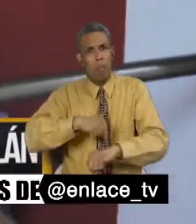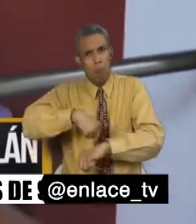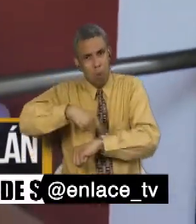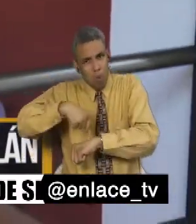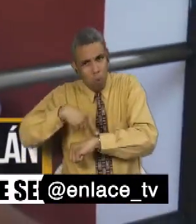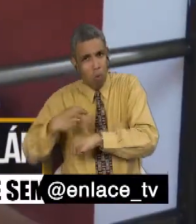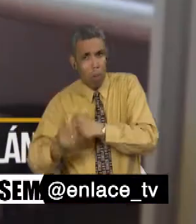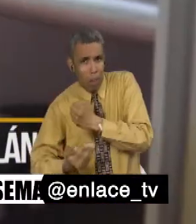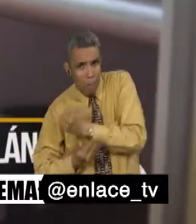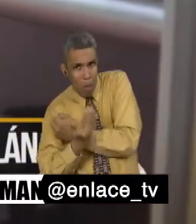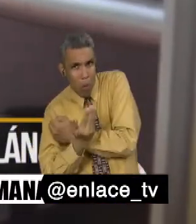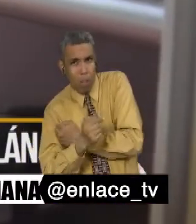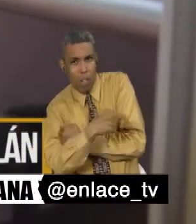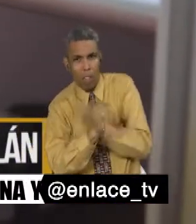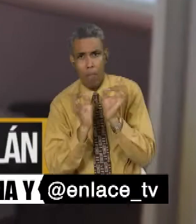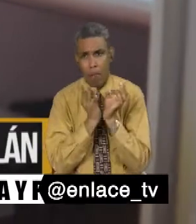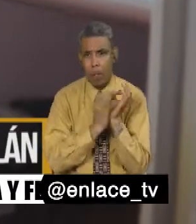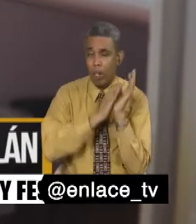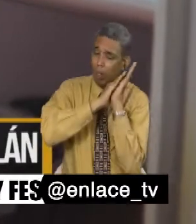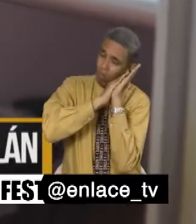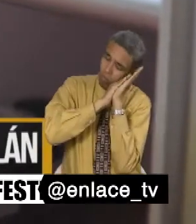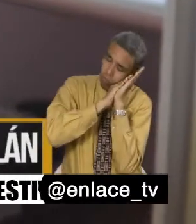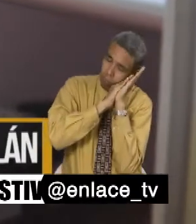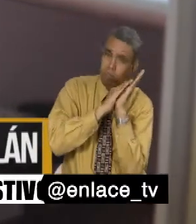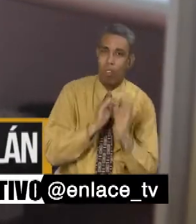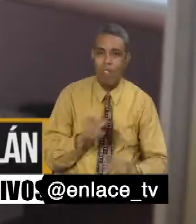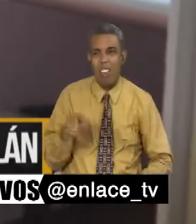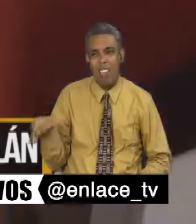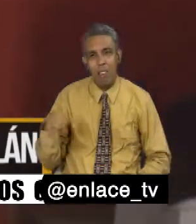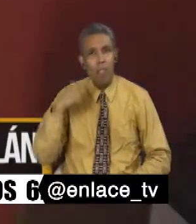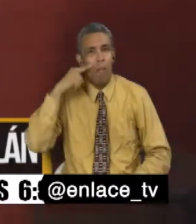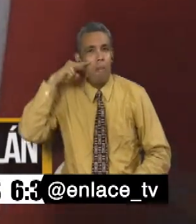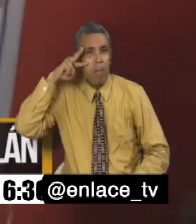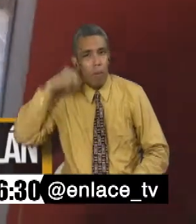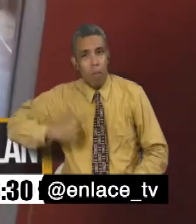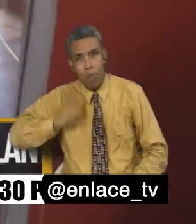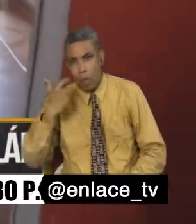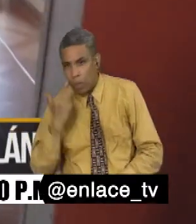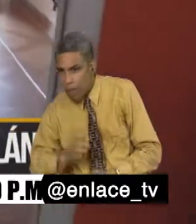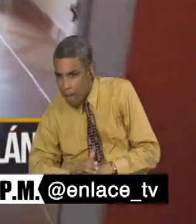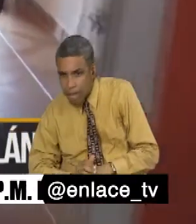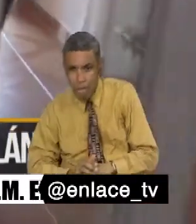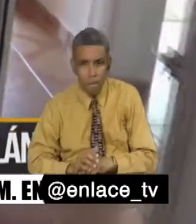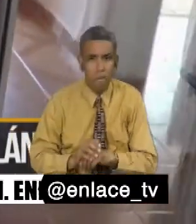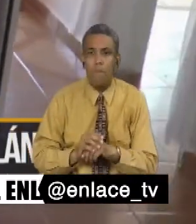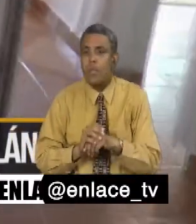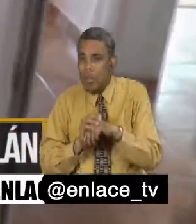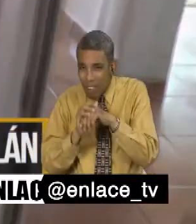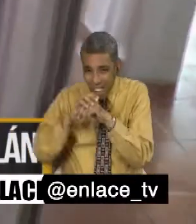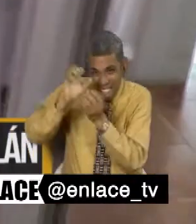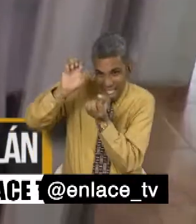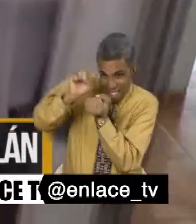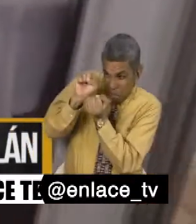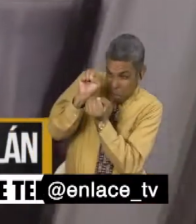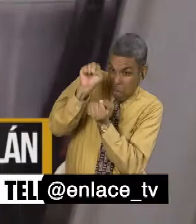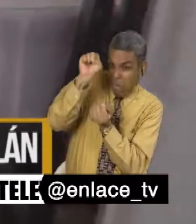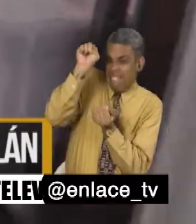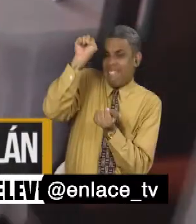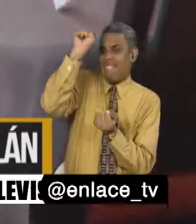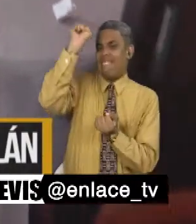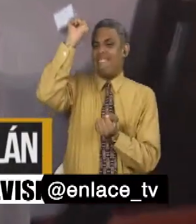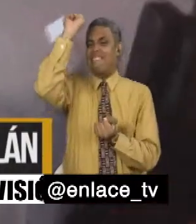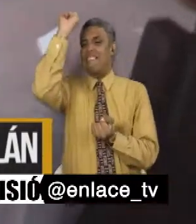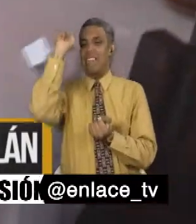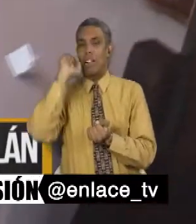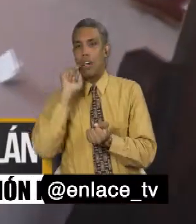se encontraban durmiendo para ingresar a la vivienda. Ante la abertura en que se encontraban las varillas de la ventana, posiblemente los delincuentes utilizaron